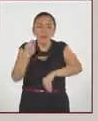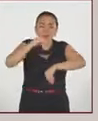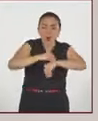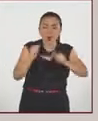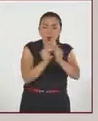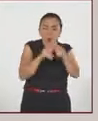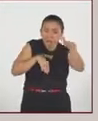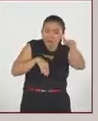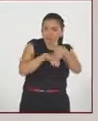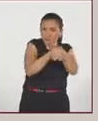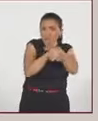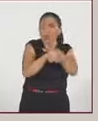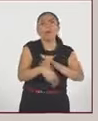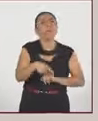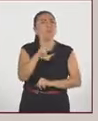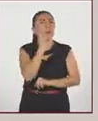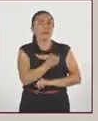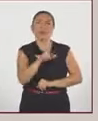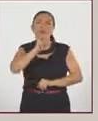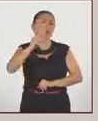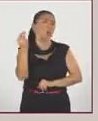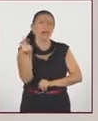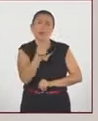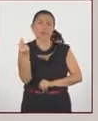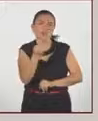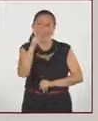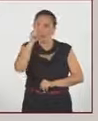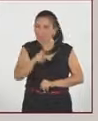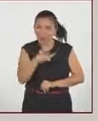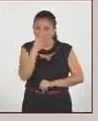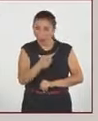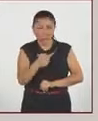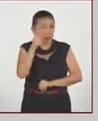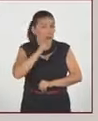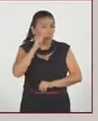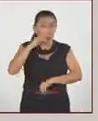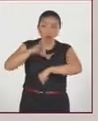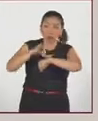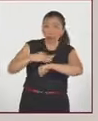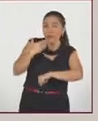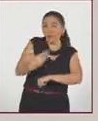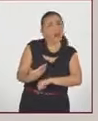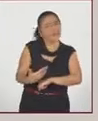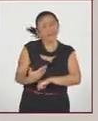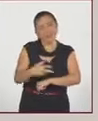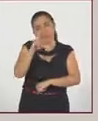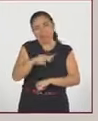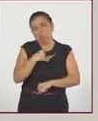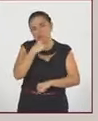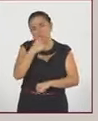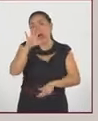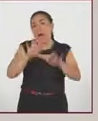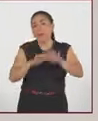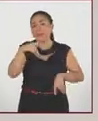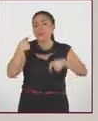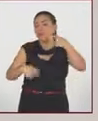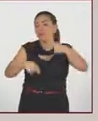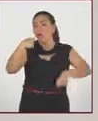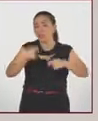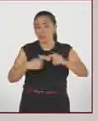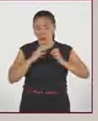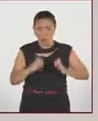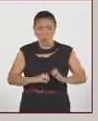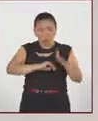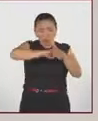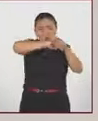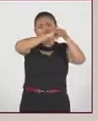es necesariamente esto correcto siempre, ¿no? Algunas veces les digo, el pie plano es flexible, se forma el arco